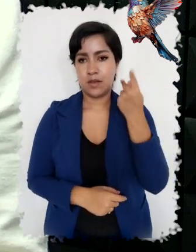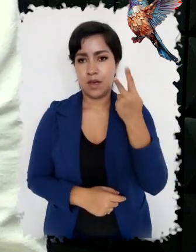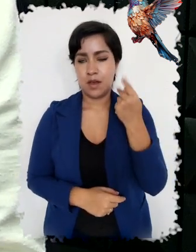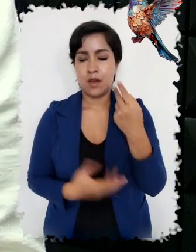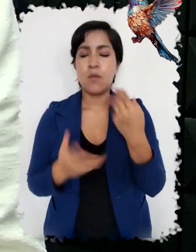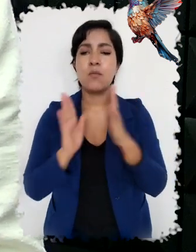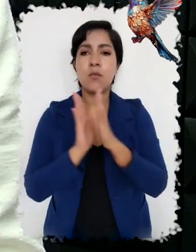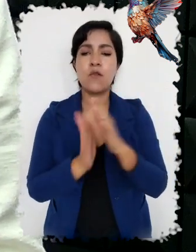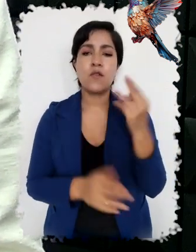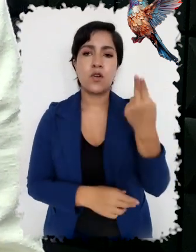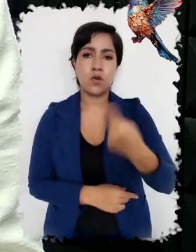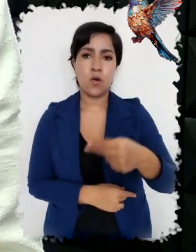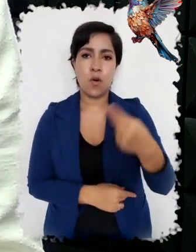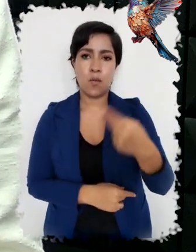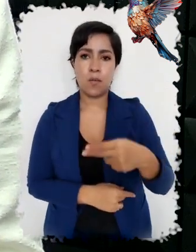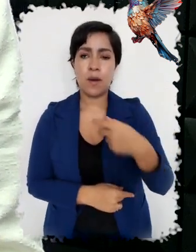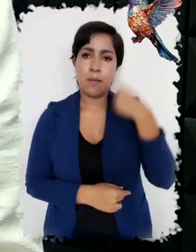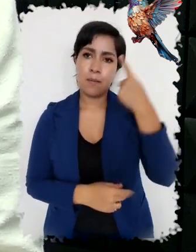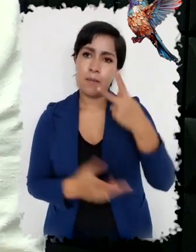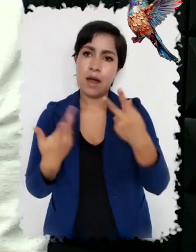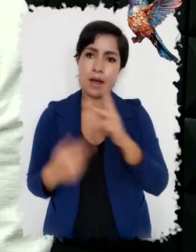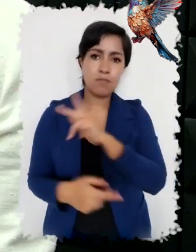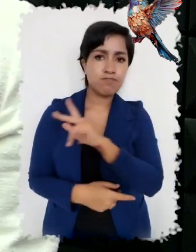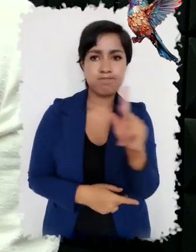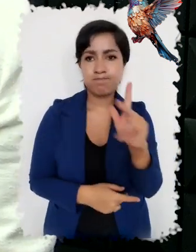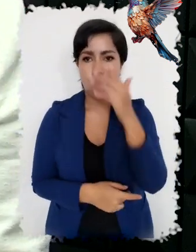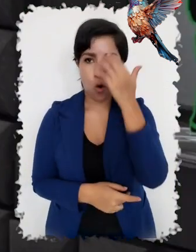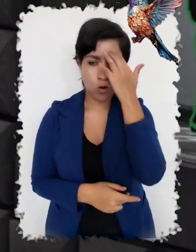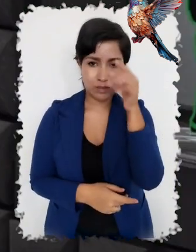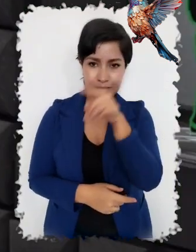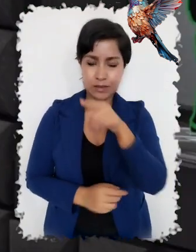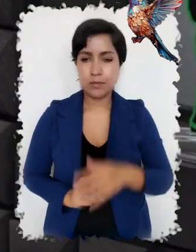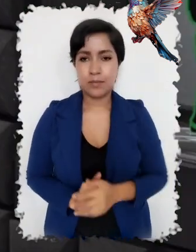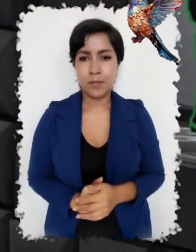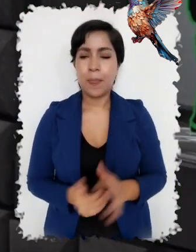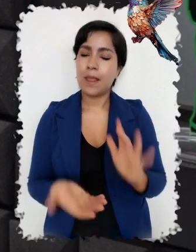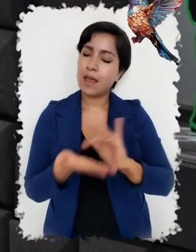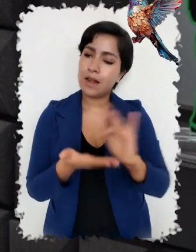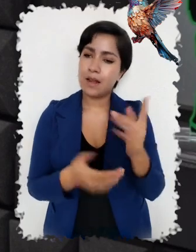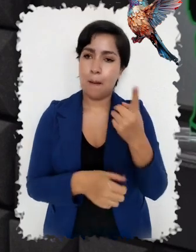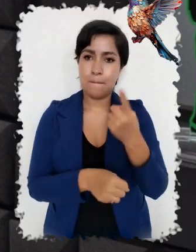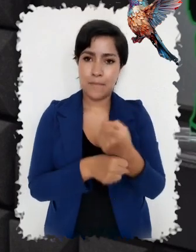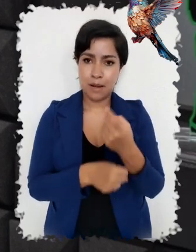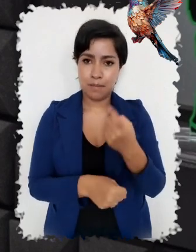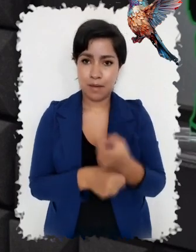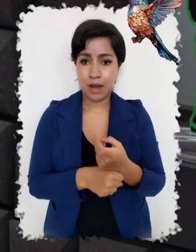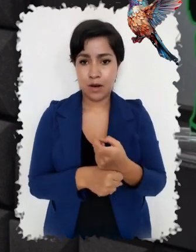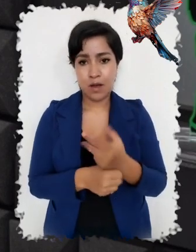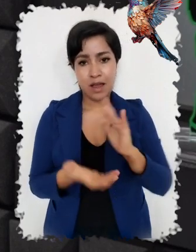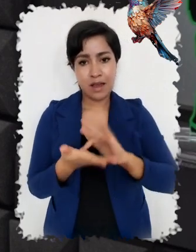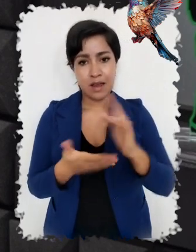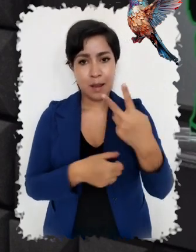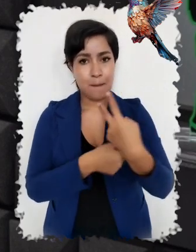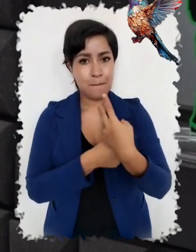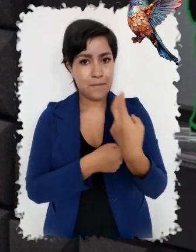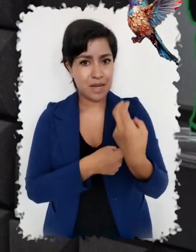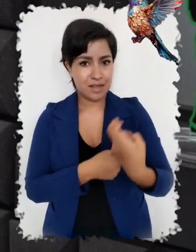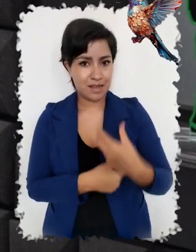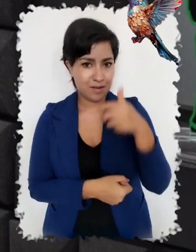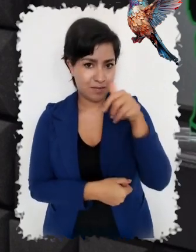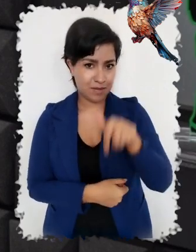yos tu nombre completo para que la gente te conozca Gracias Primeramente por considerar